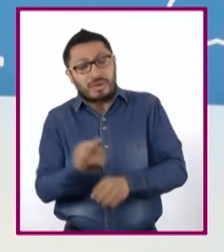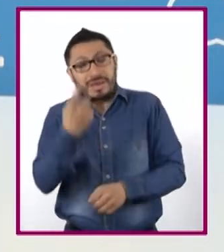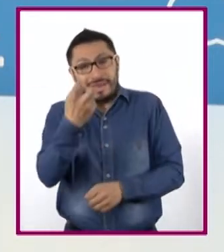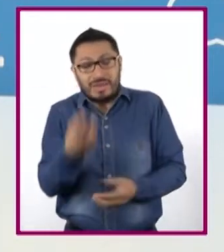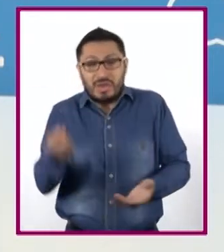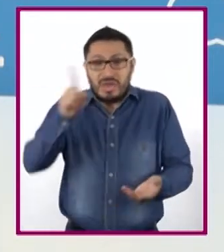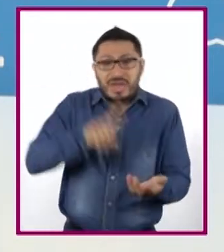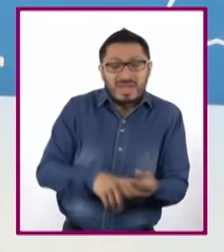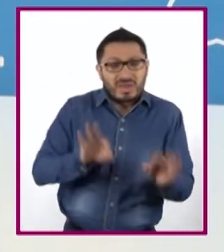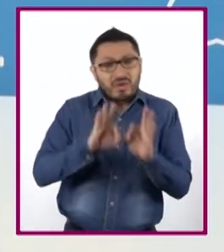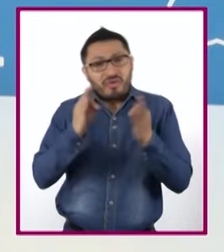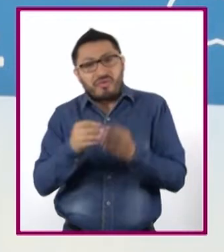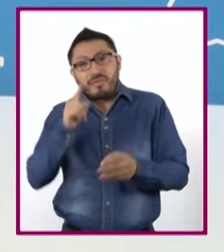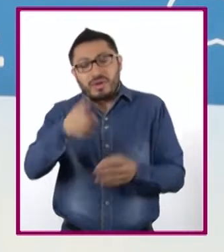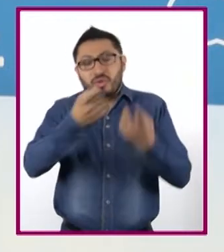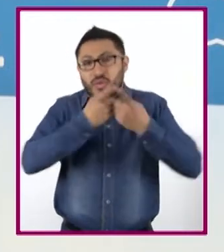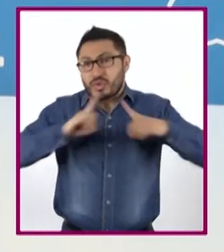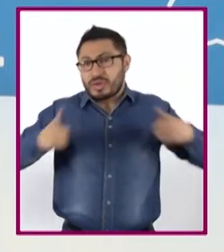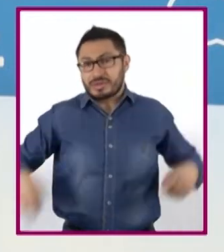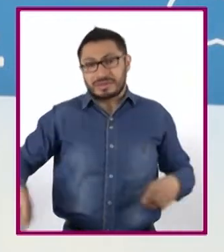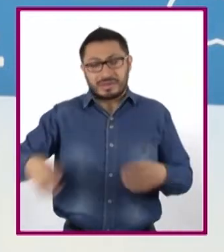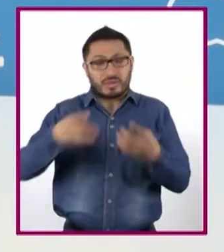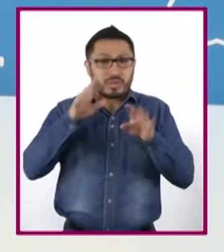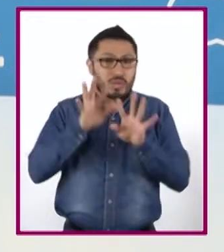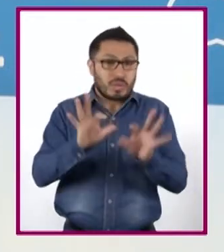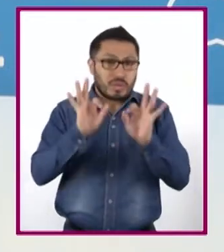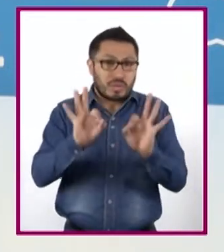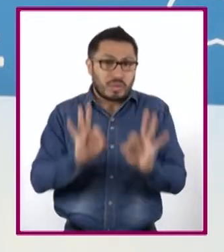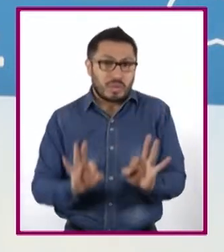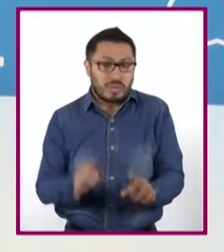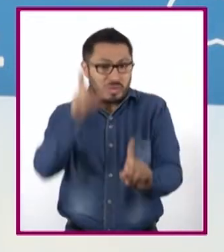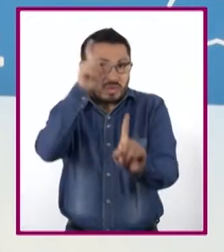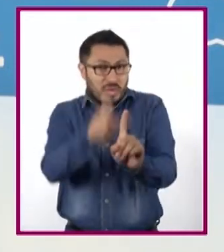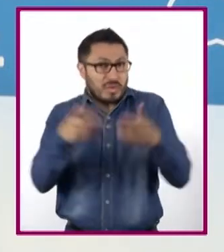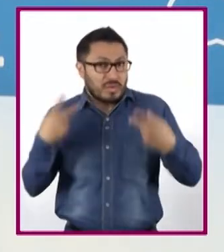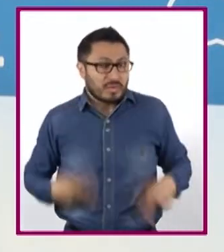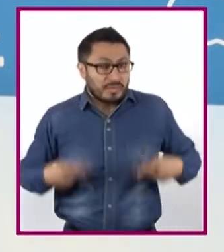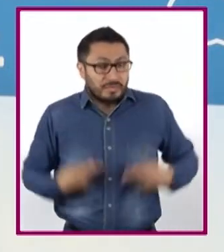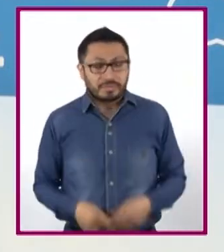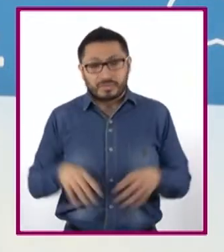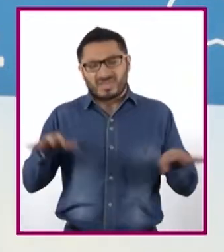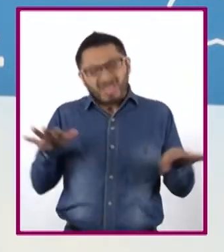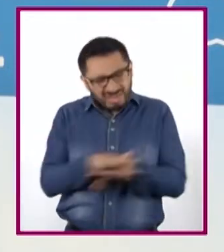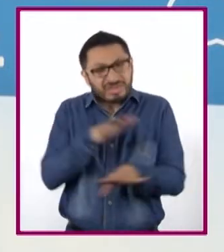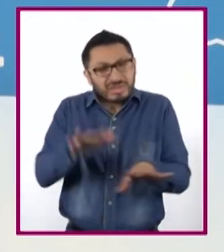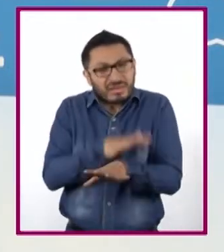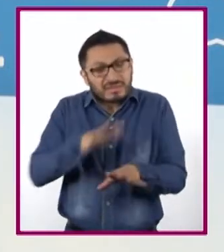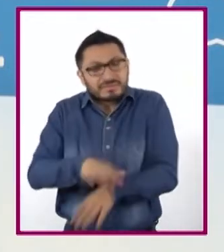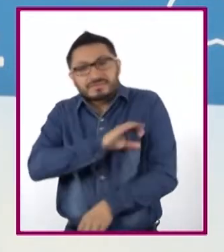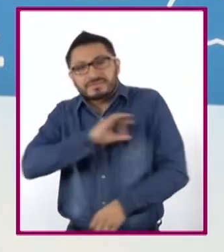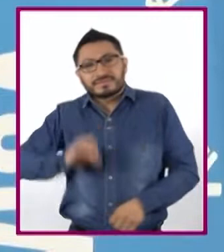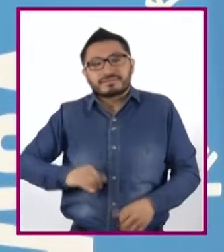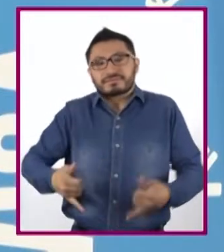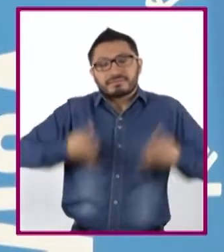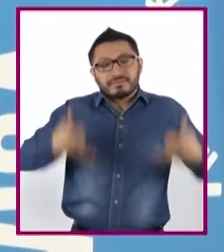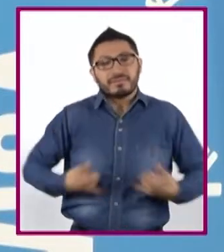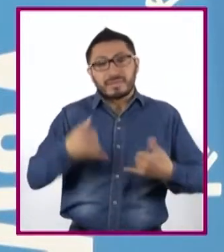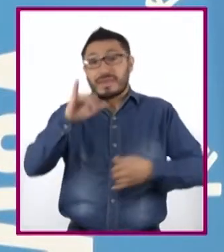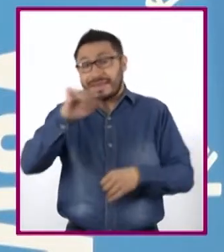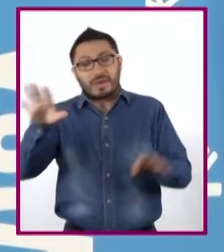manera en que alcanzan su desarrollo integral. ¿Han cambiado las obligaciones de las y los adolescentes?